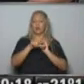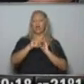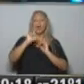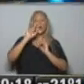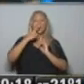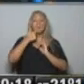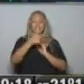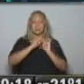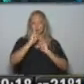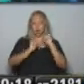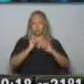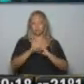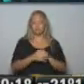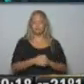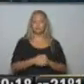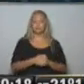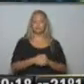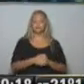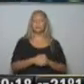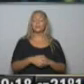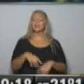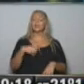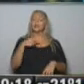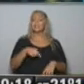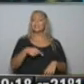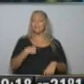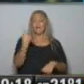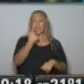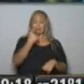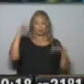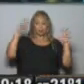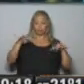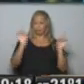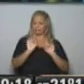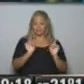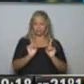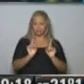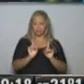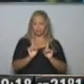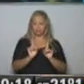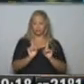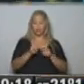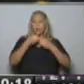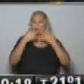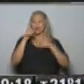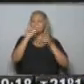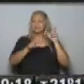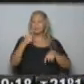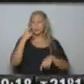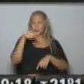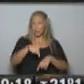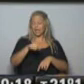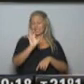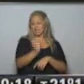tema. Bueno, esta no es la primera tormenta con estas características, cualquier porteño lo sabe, no hay que